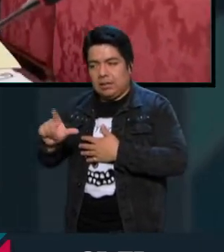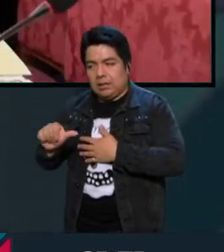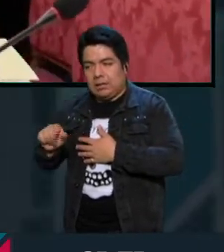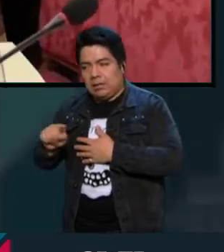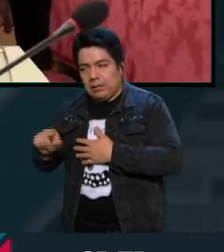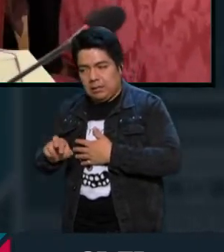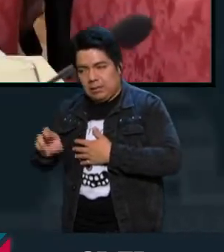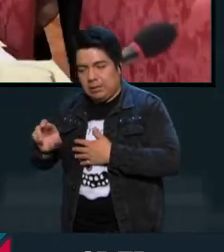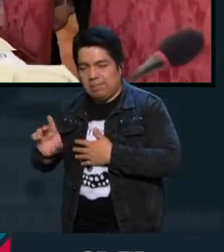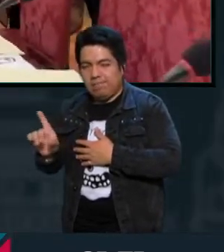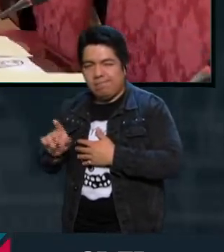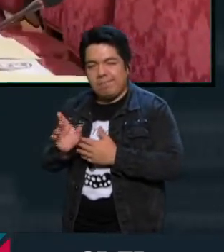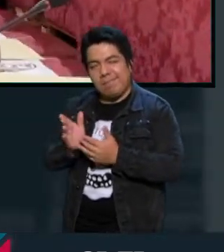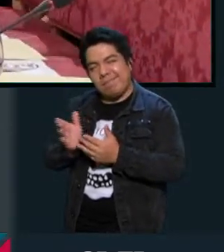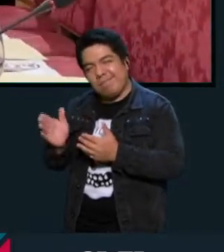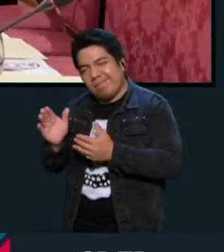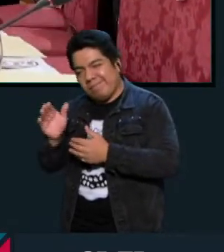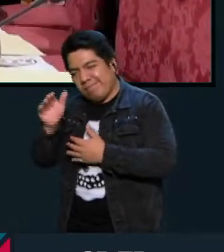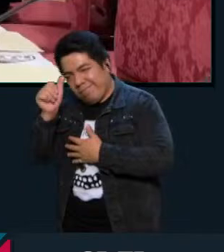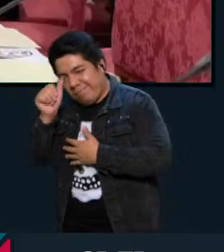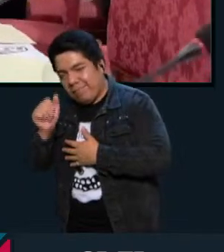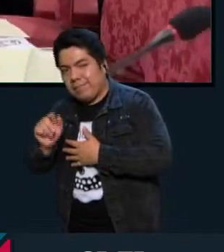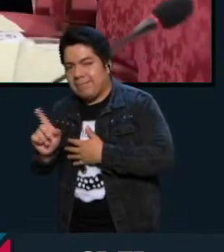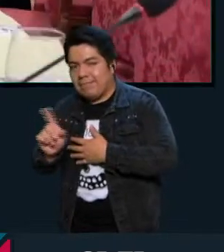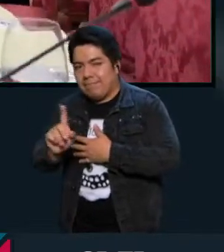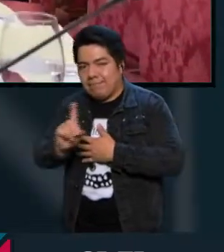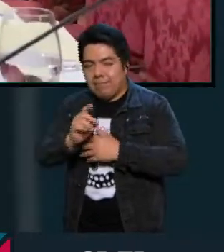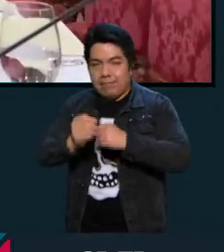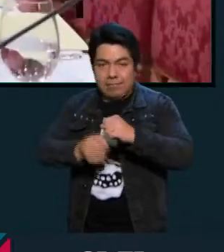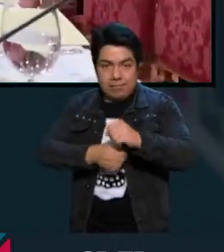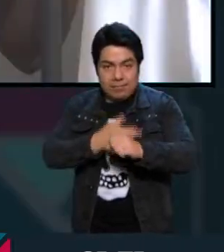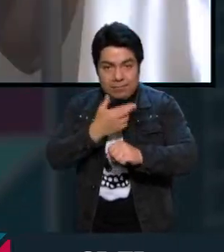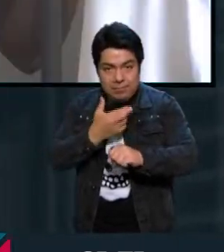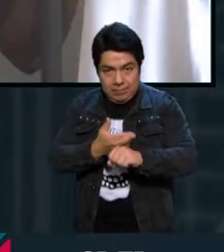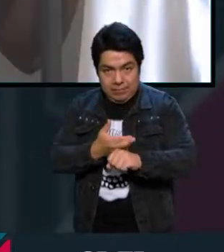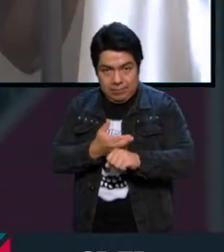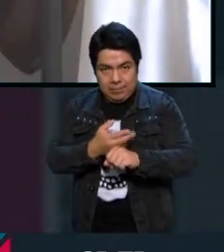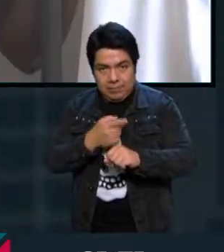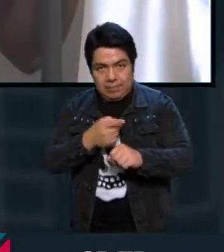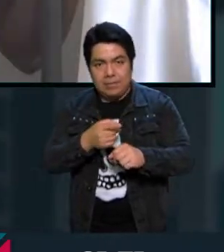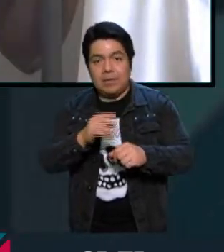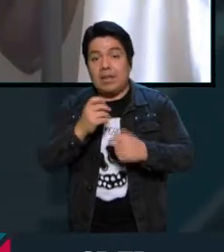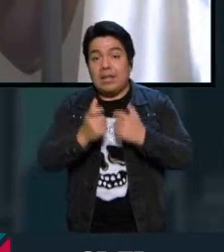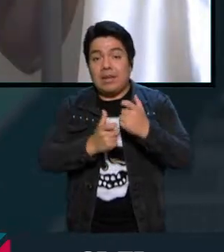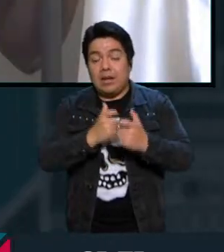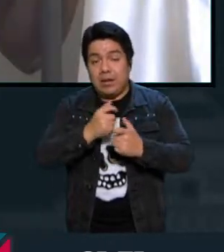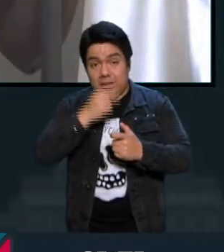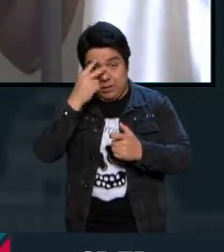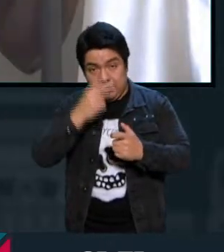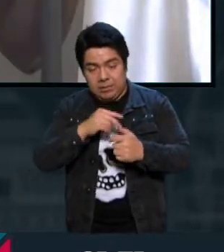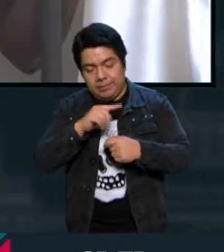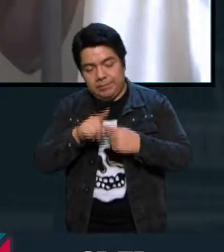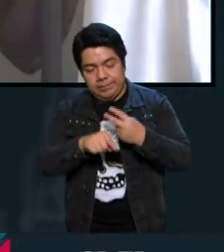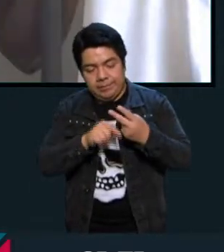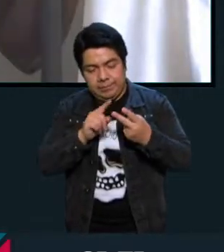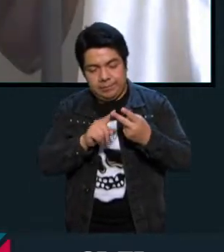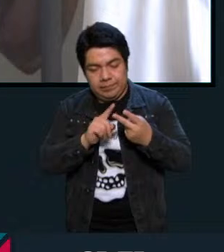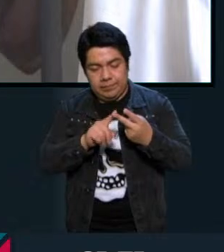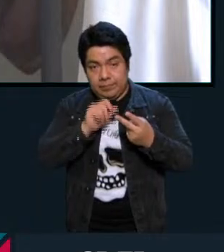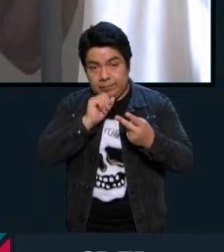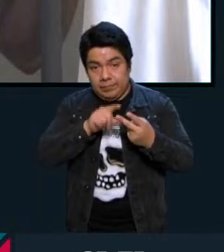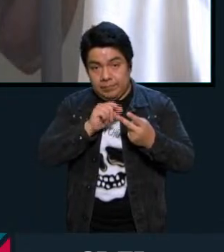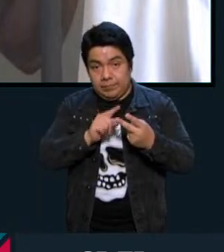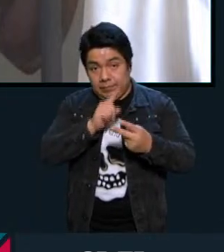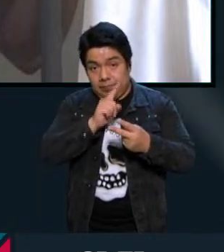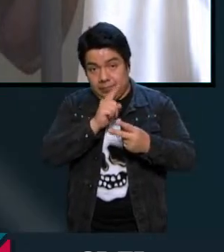lado, porque mira, de acuerdo a datos de la Secretaría de Economía de México, pero también de su par